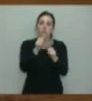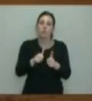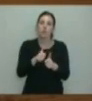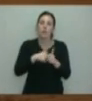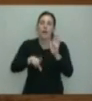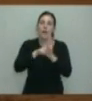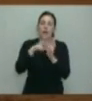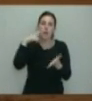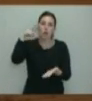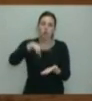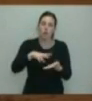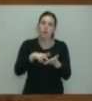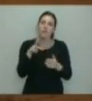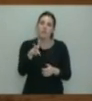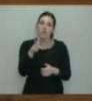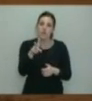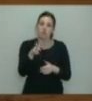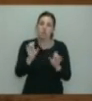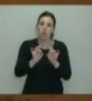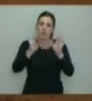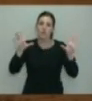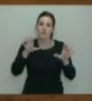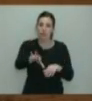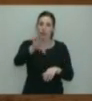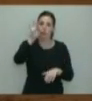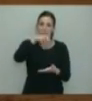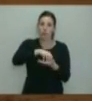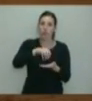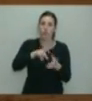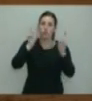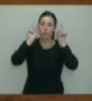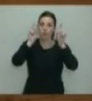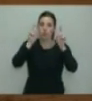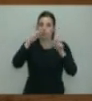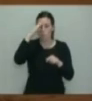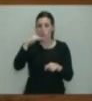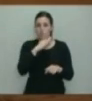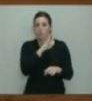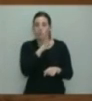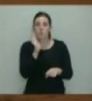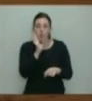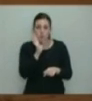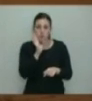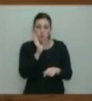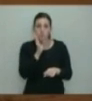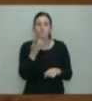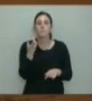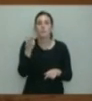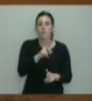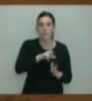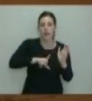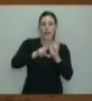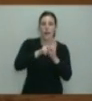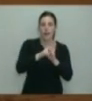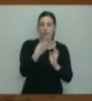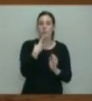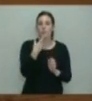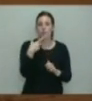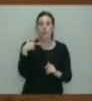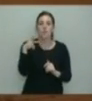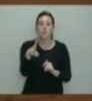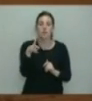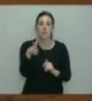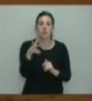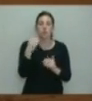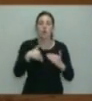reconoce ese derecho a la libertad de elección de centro educativo para los padres o tutores, también reconoce el derecho